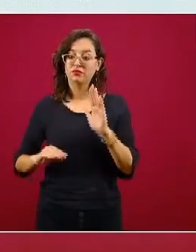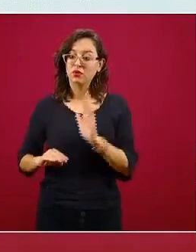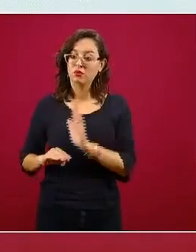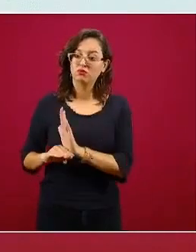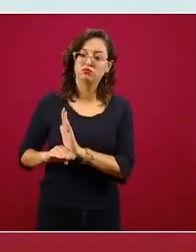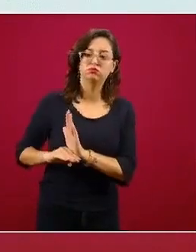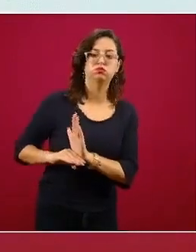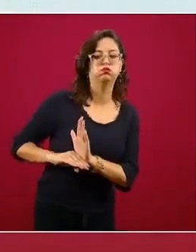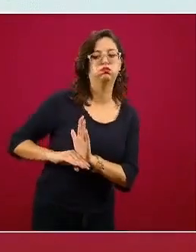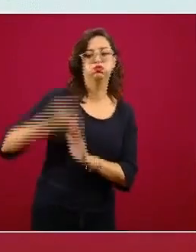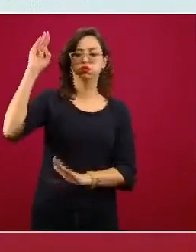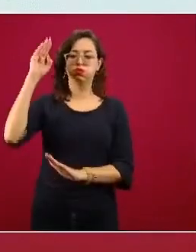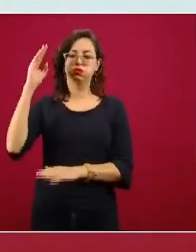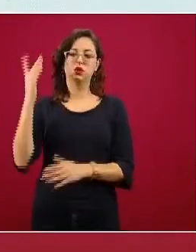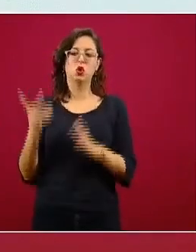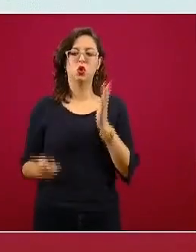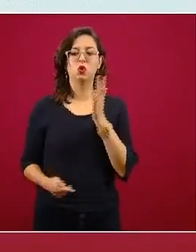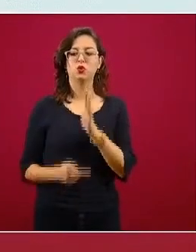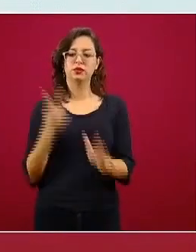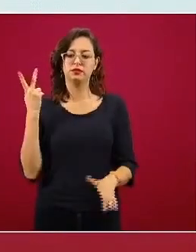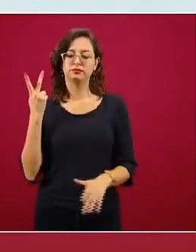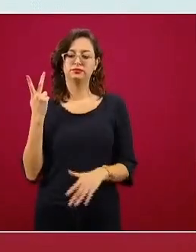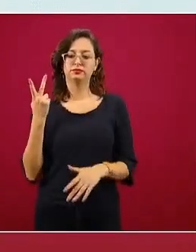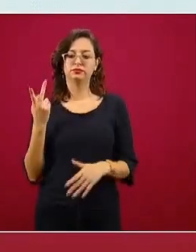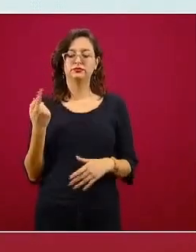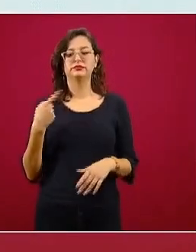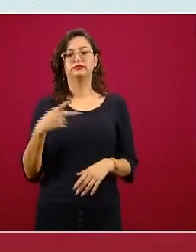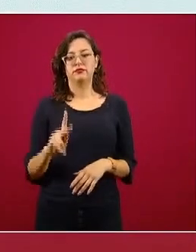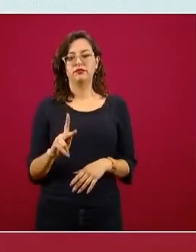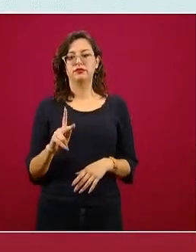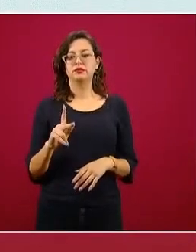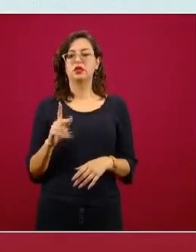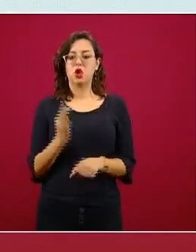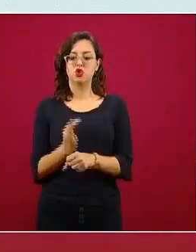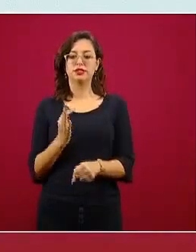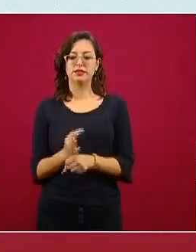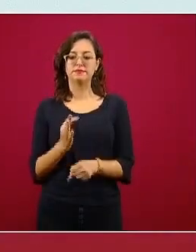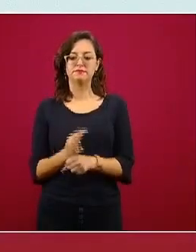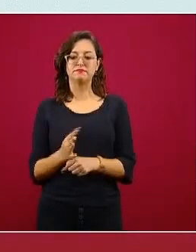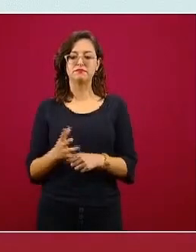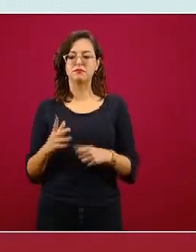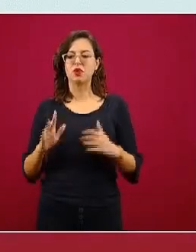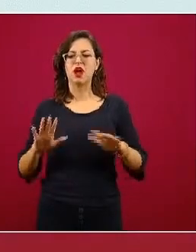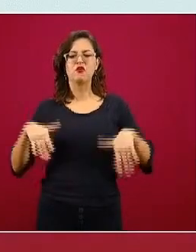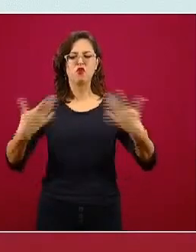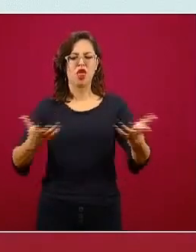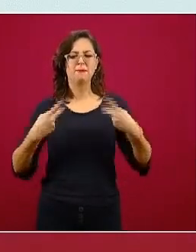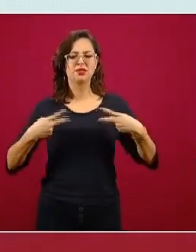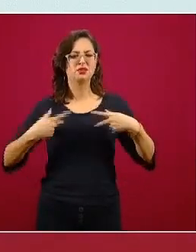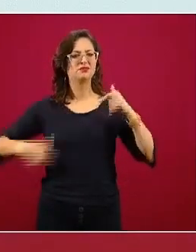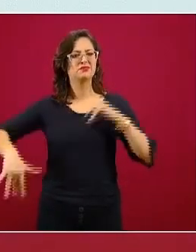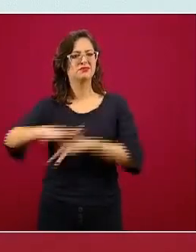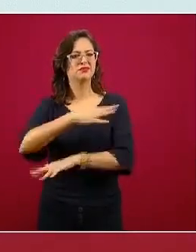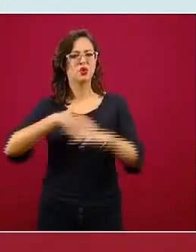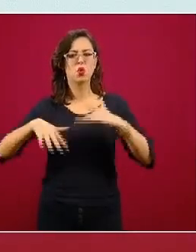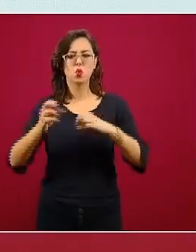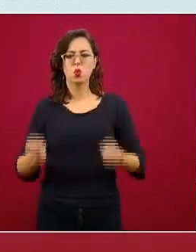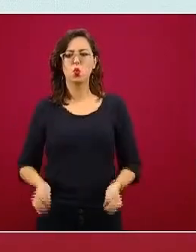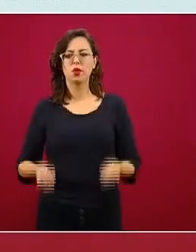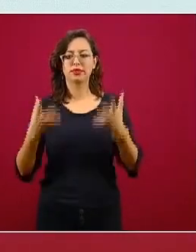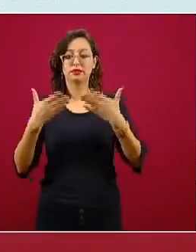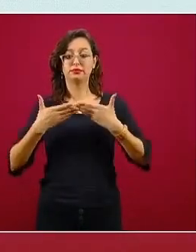movilidad que ya presentamos esta semana, pero con esto en mente vamos a ver cómo está la movilidad. Y al